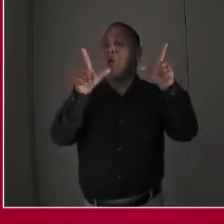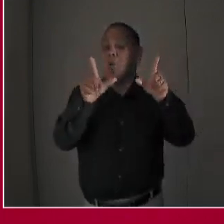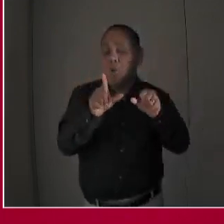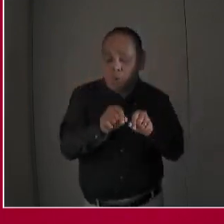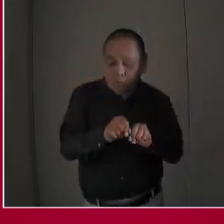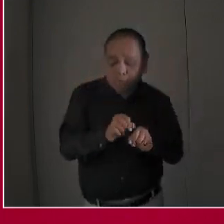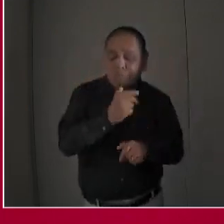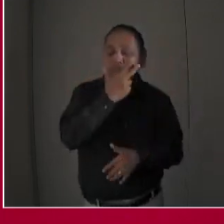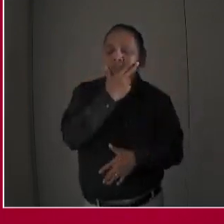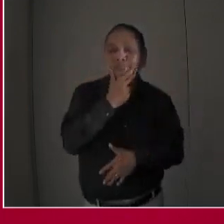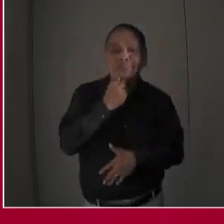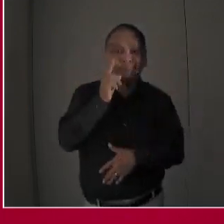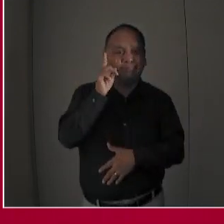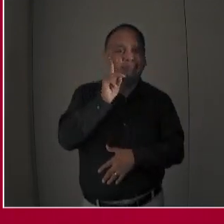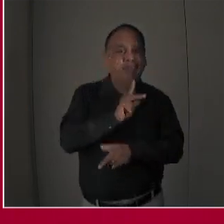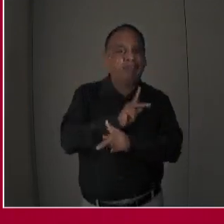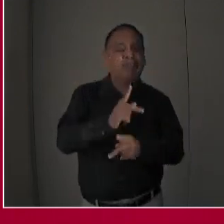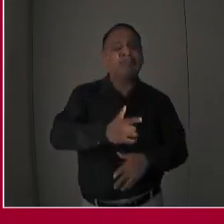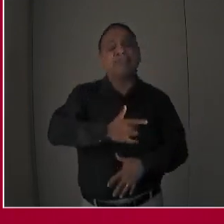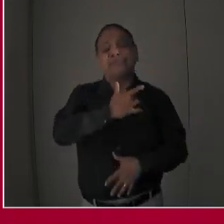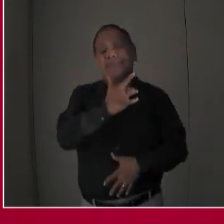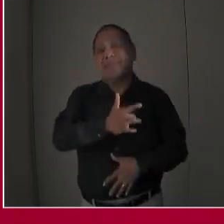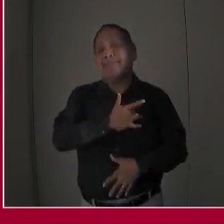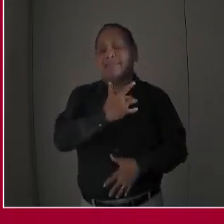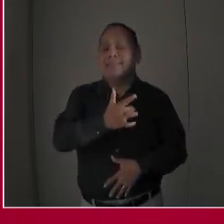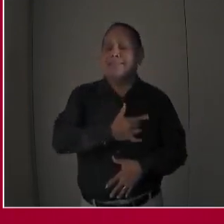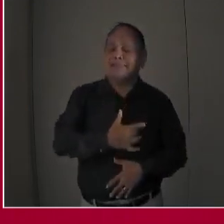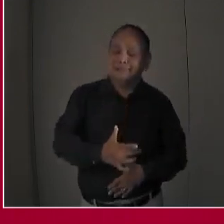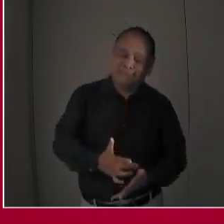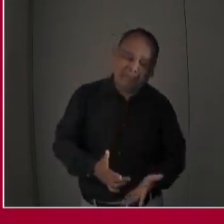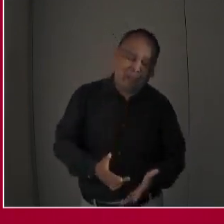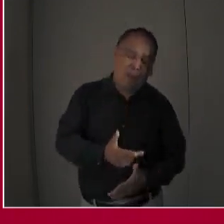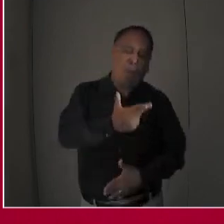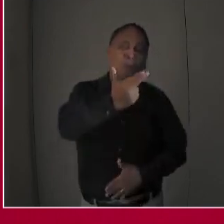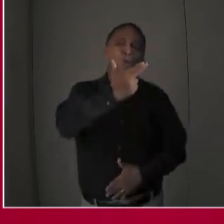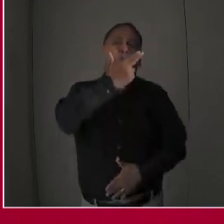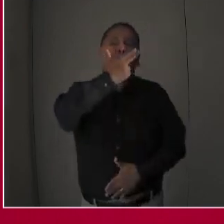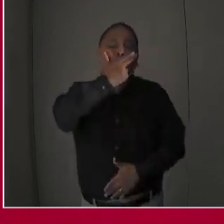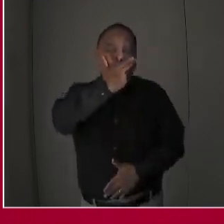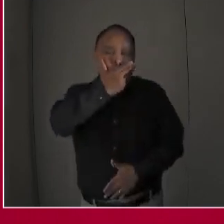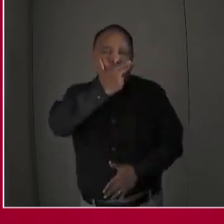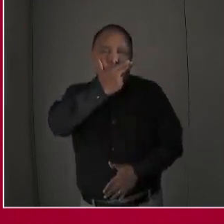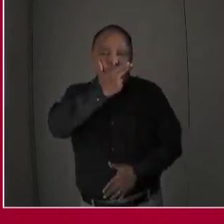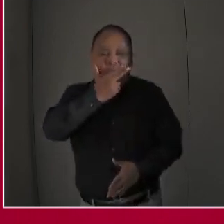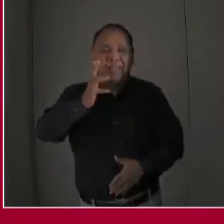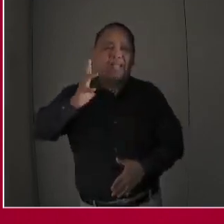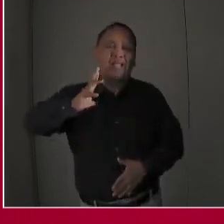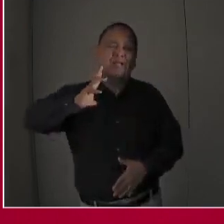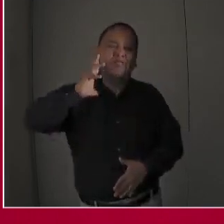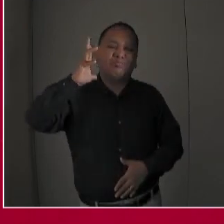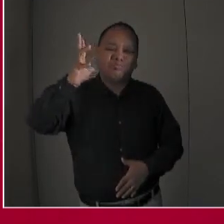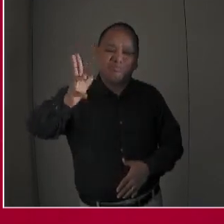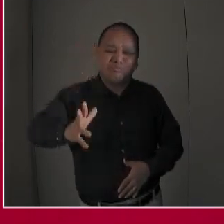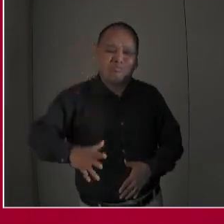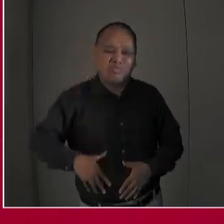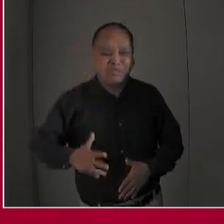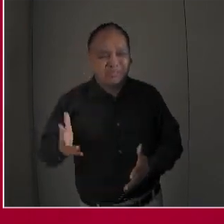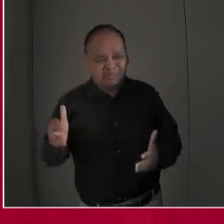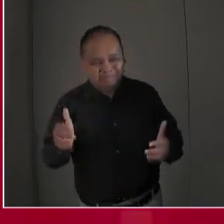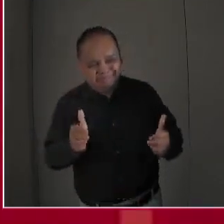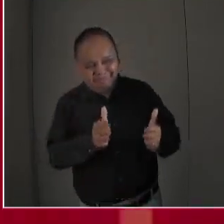todos nosotros habremos de sentir siempre el enorme privilegio y orgullo de haber